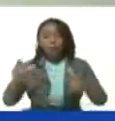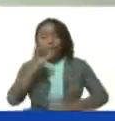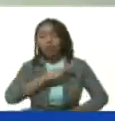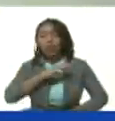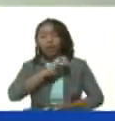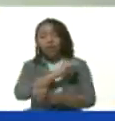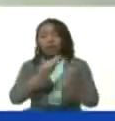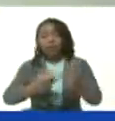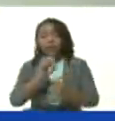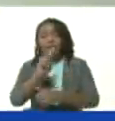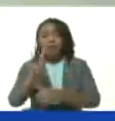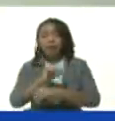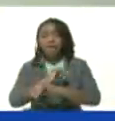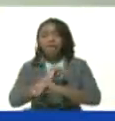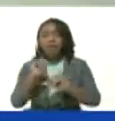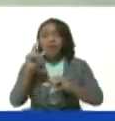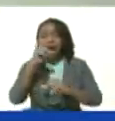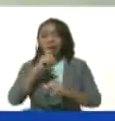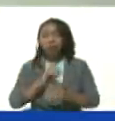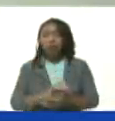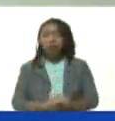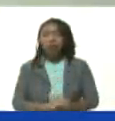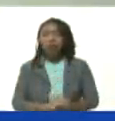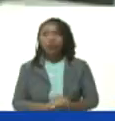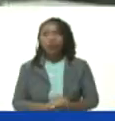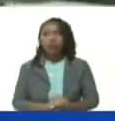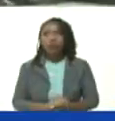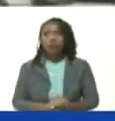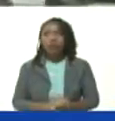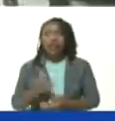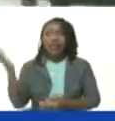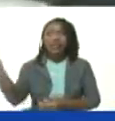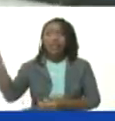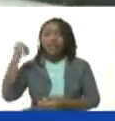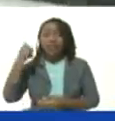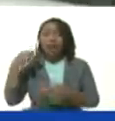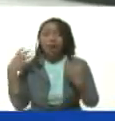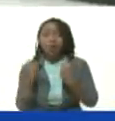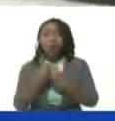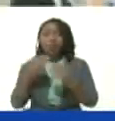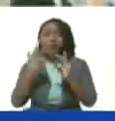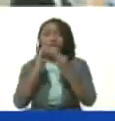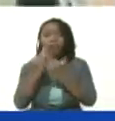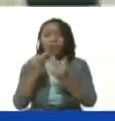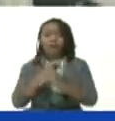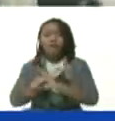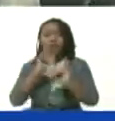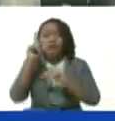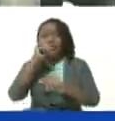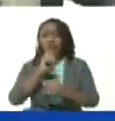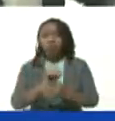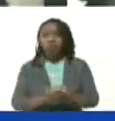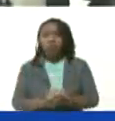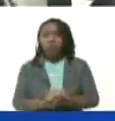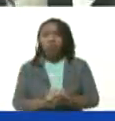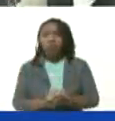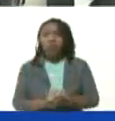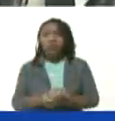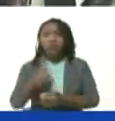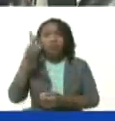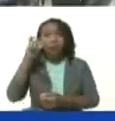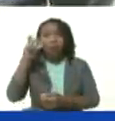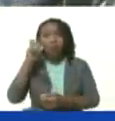vicepresidenta, ahora que viene el fin de año. Que se vengan a pasar con su familia el fin de año. Si me